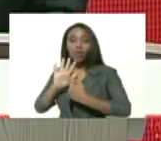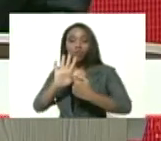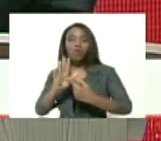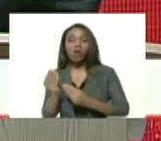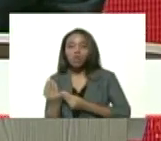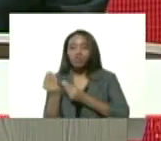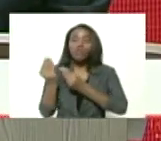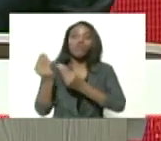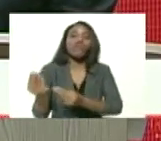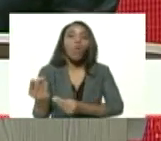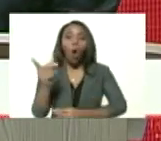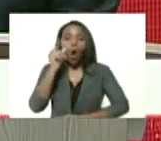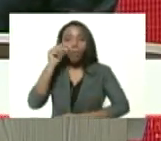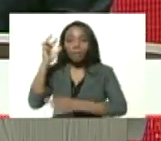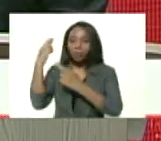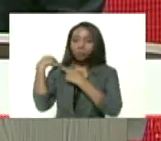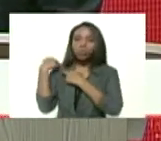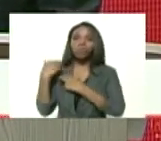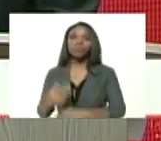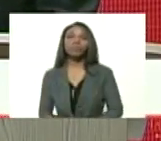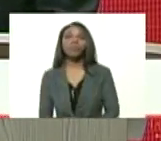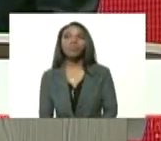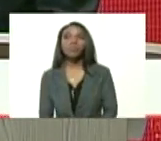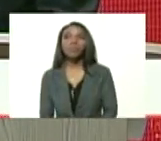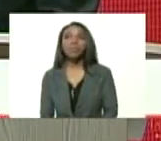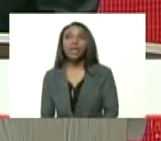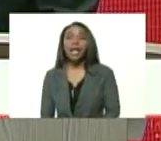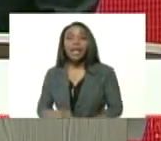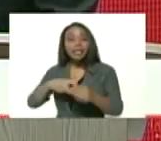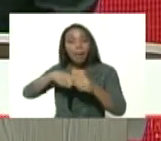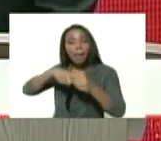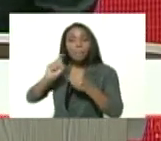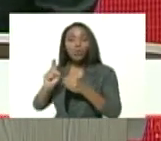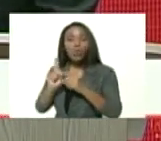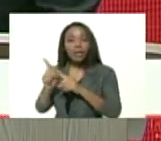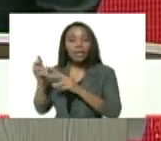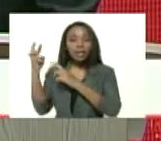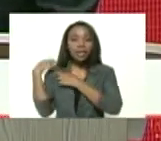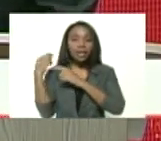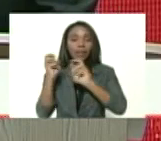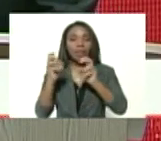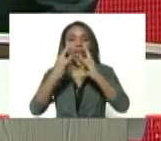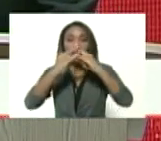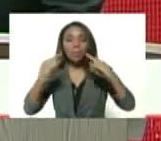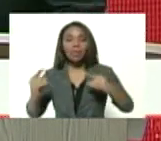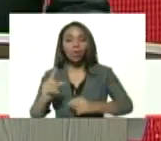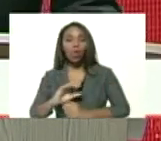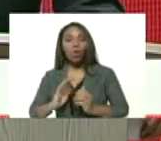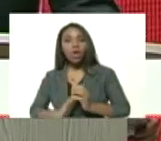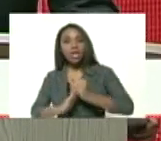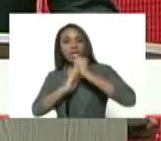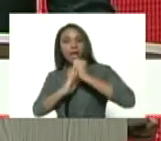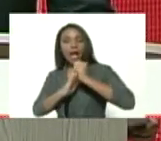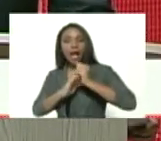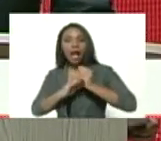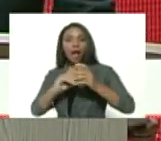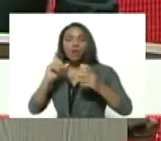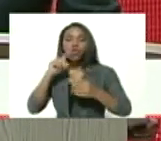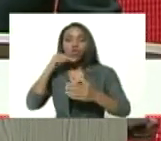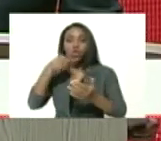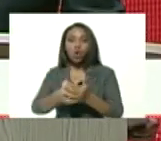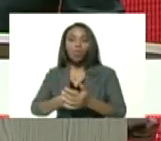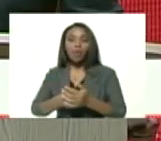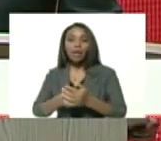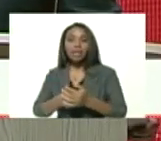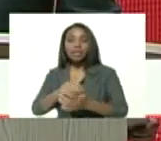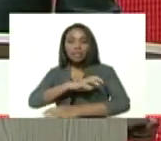proporcionado Fernández Figuera, desertor a su vez del campamento que dirigía alias